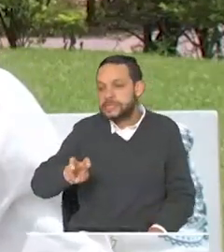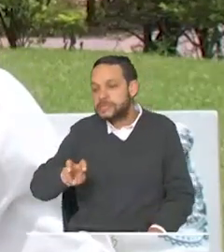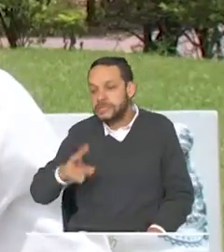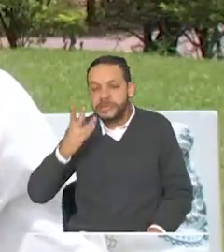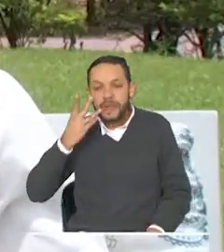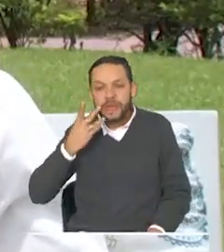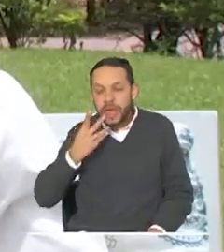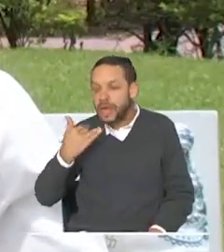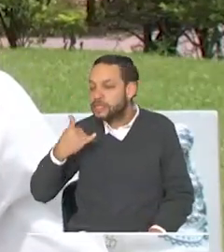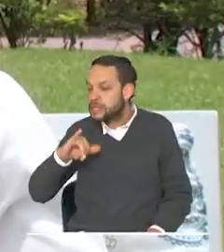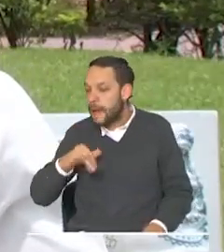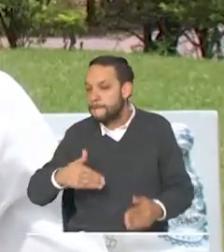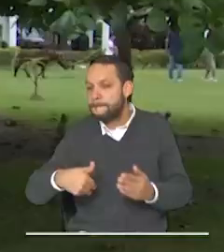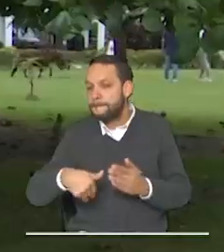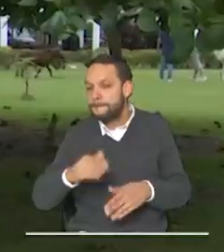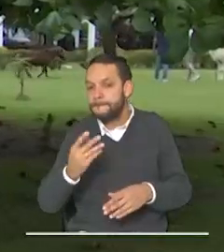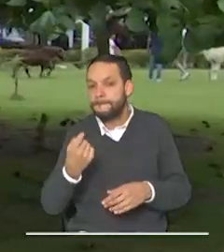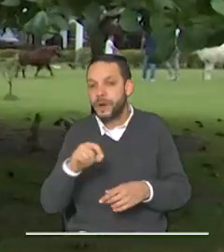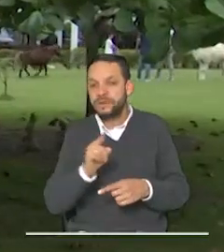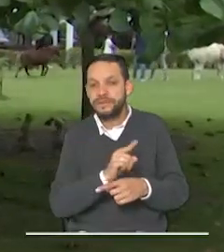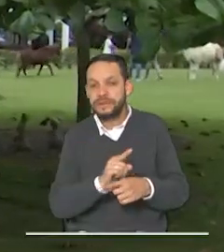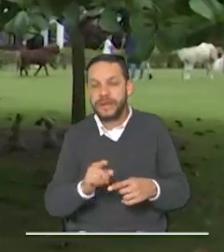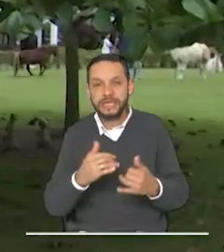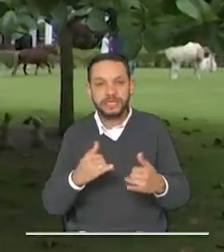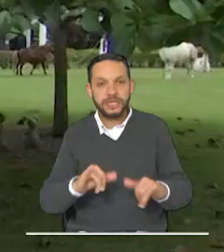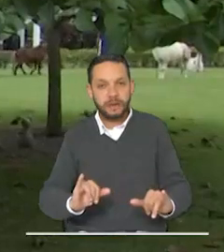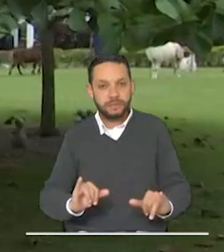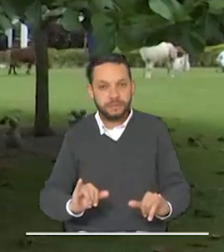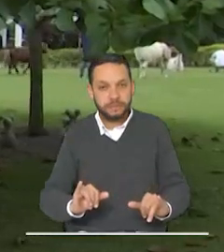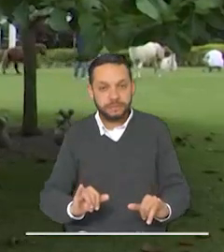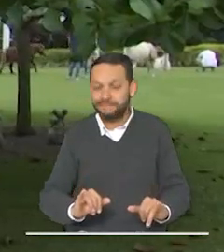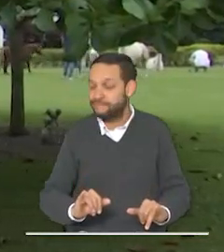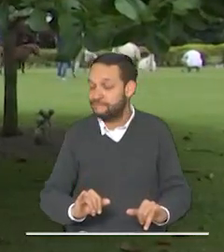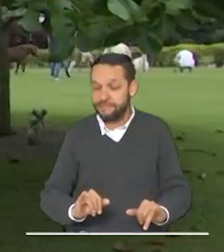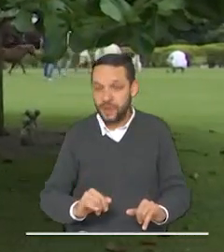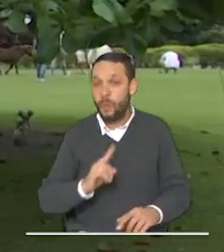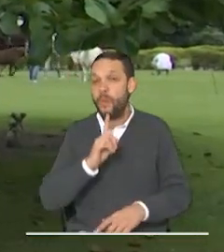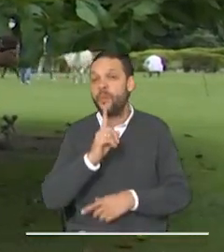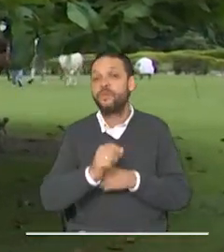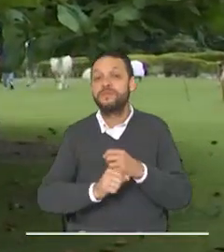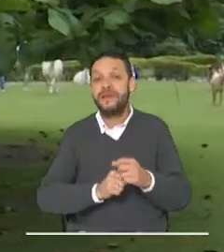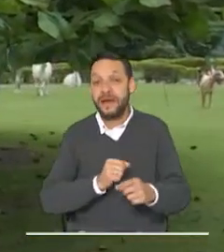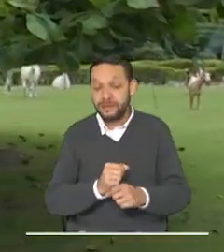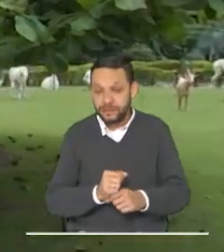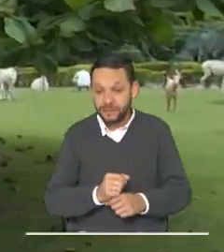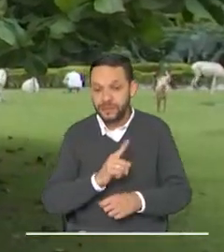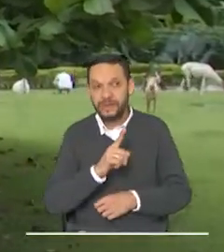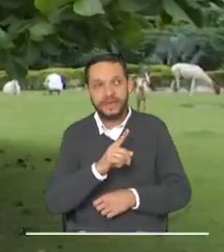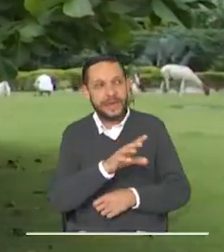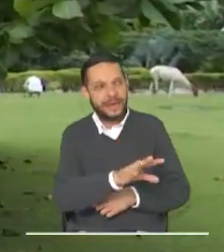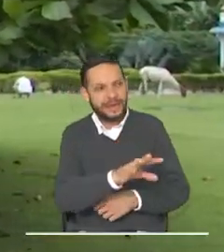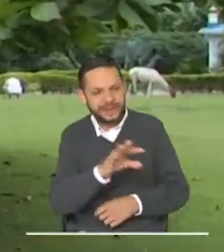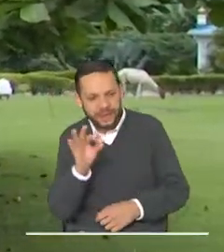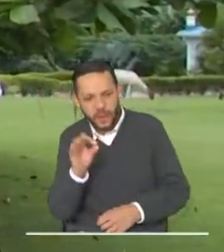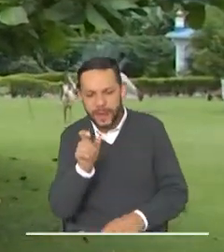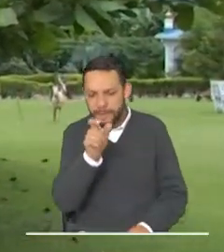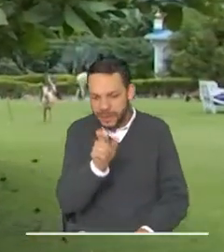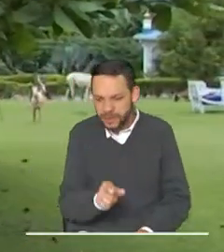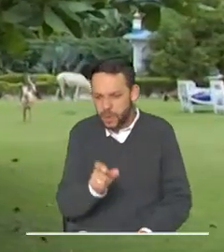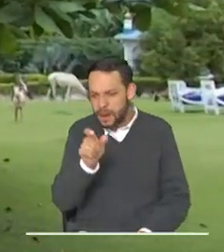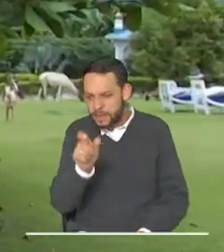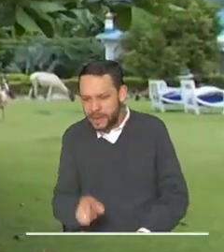transformación empecemos la semana entrante Ojalá un año estuvimos seleccionando el personal